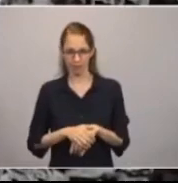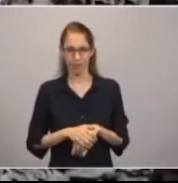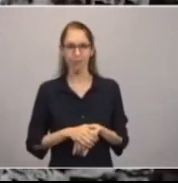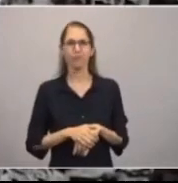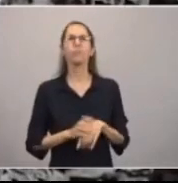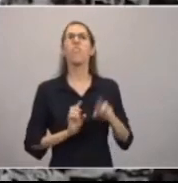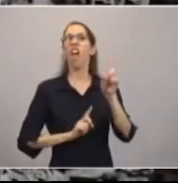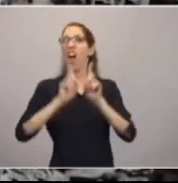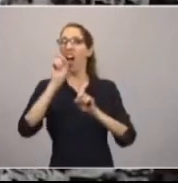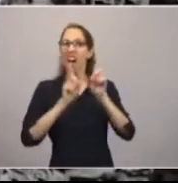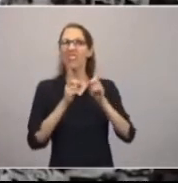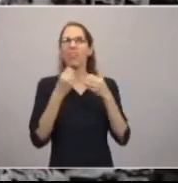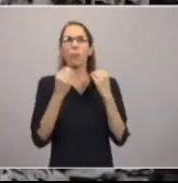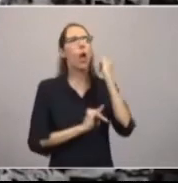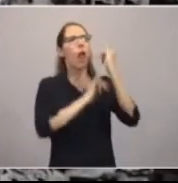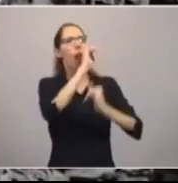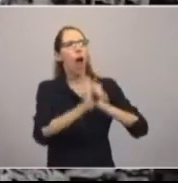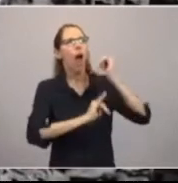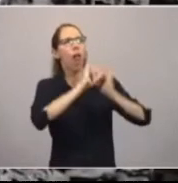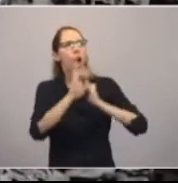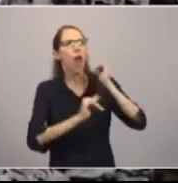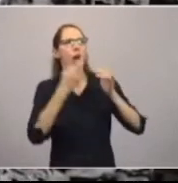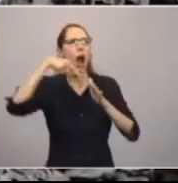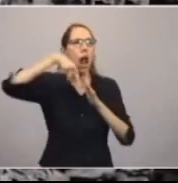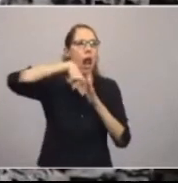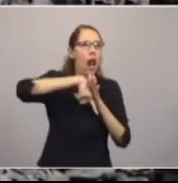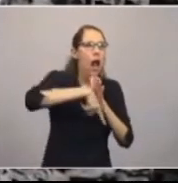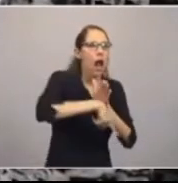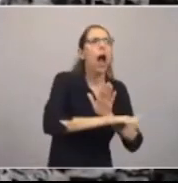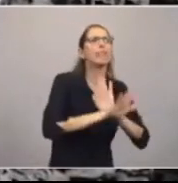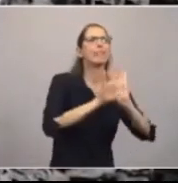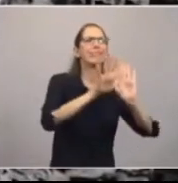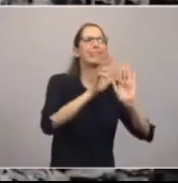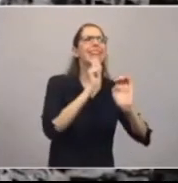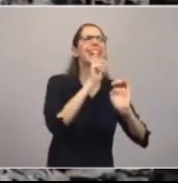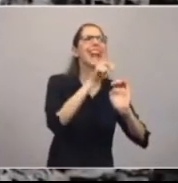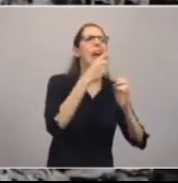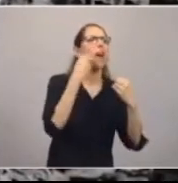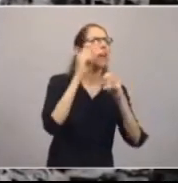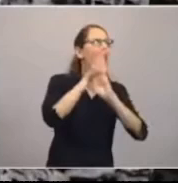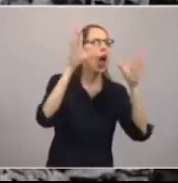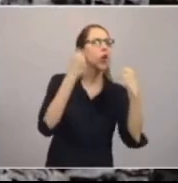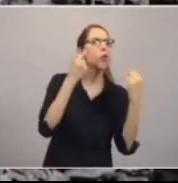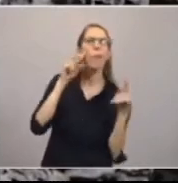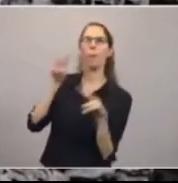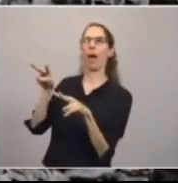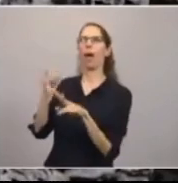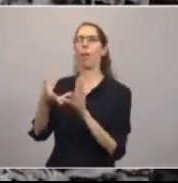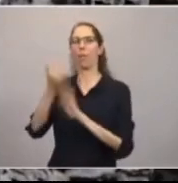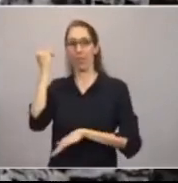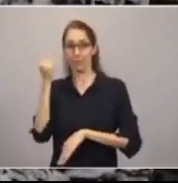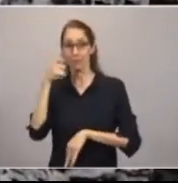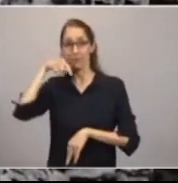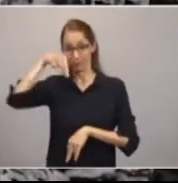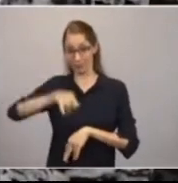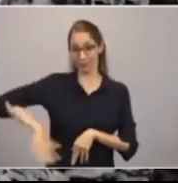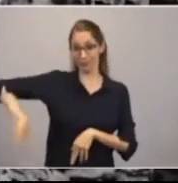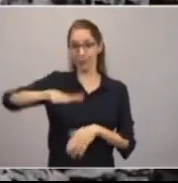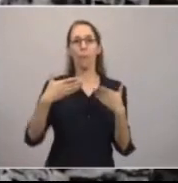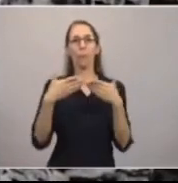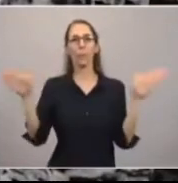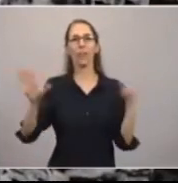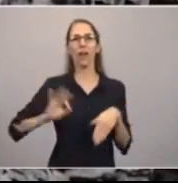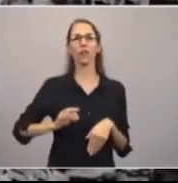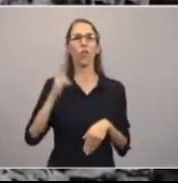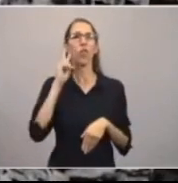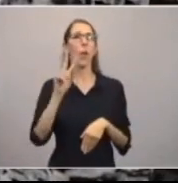complejo de una manera simplificada. El parque industrial se inaugura en 2015, ¿no? O por esa época, al final del gobierno